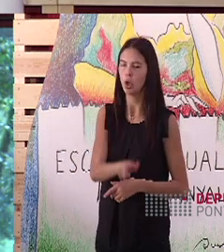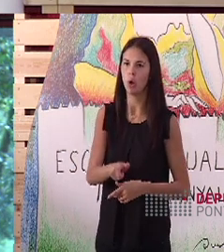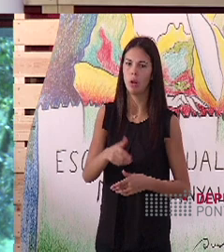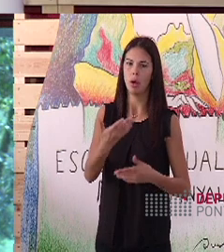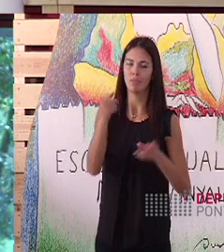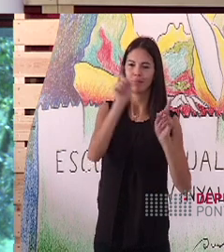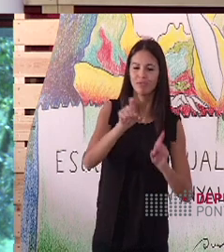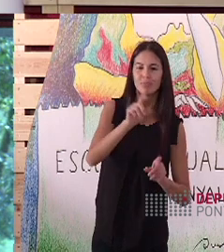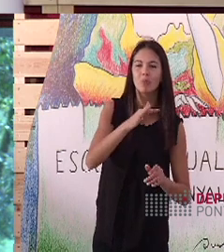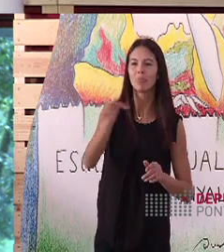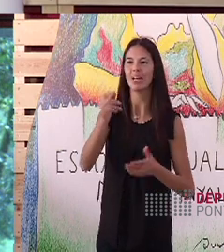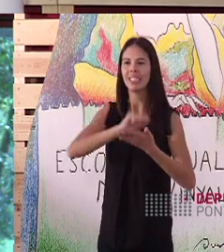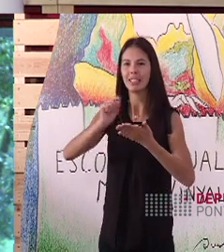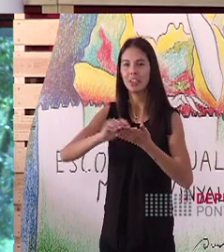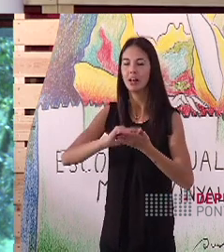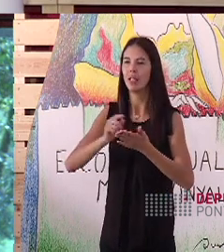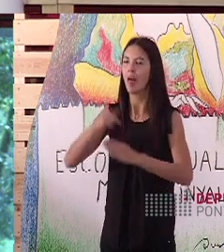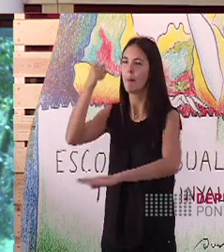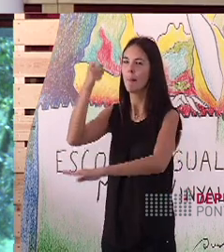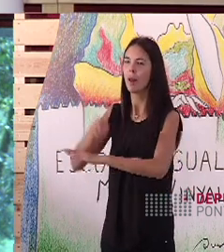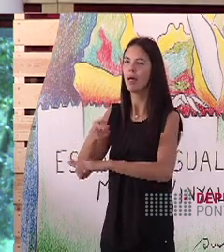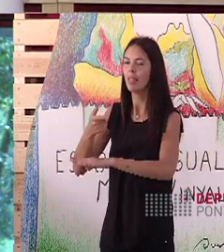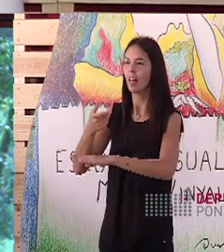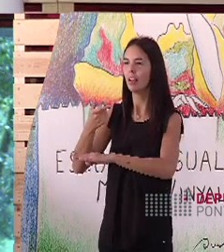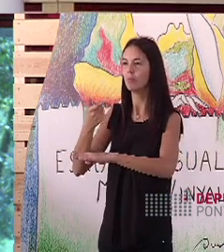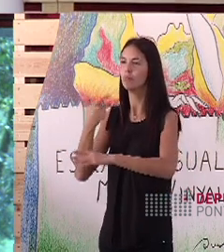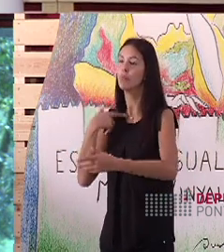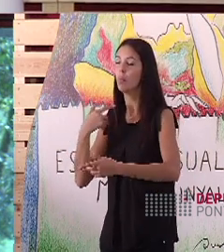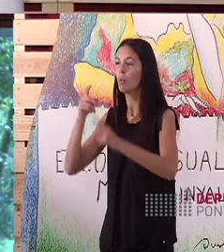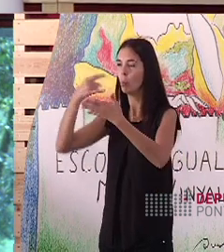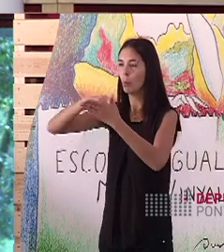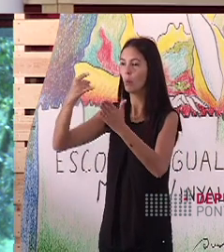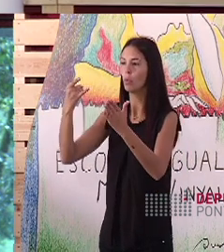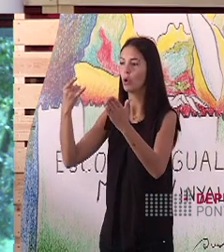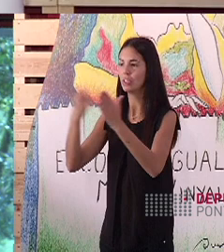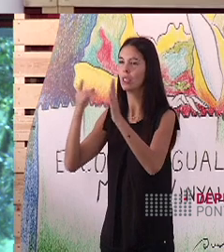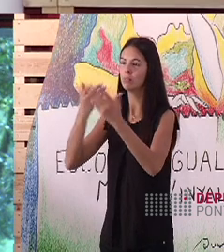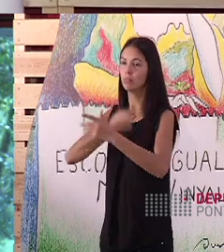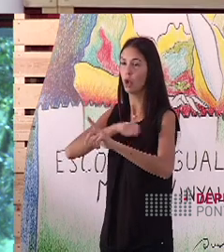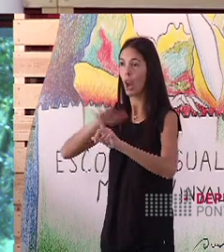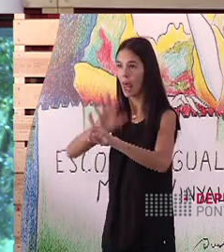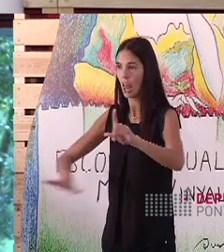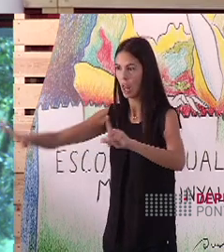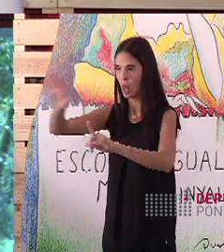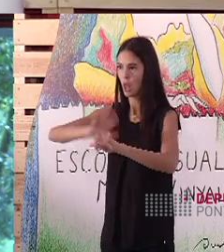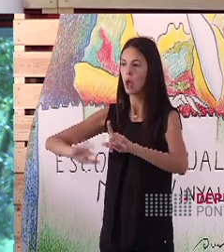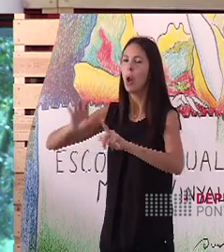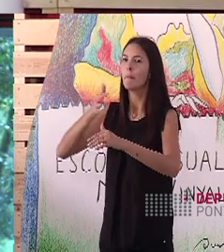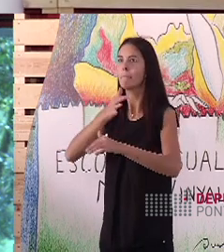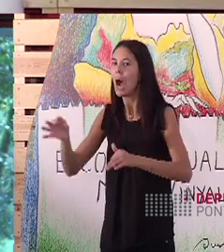escritora, dirixiu un proxecto nacional sobre prostitución e políticas públicas financiada polo Instituto da Muller.